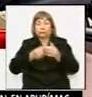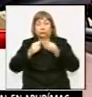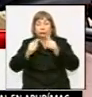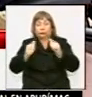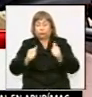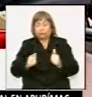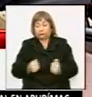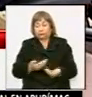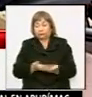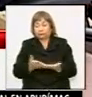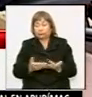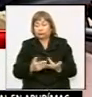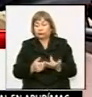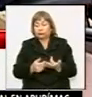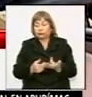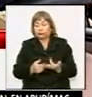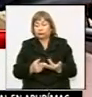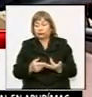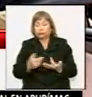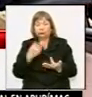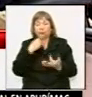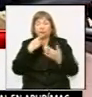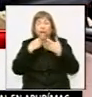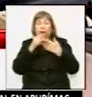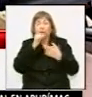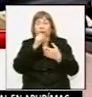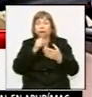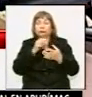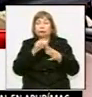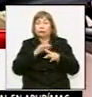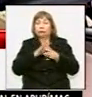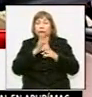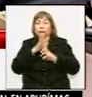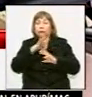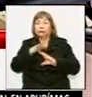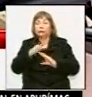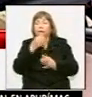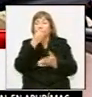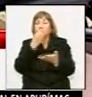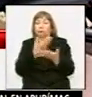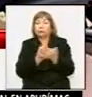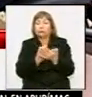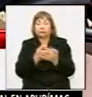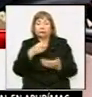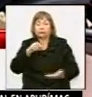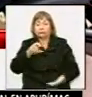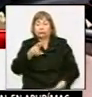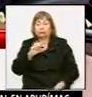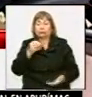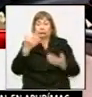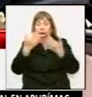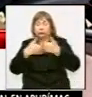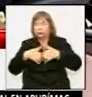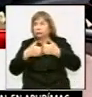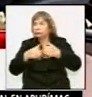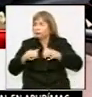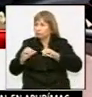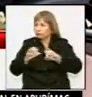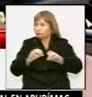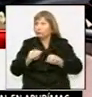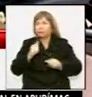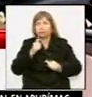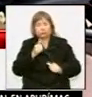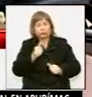Arqueología. Se ha iniciado el procedimiento declaratorio de la nulidad de la buena pro de esta empresa. Entonces son acciones, presidente,